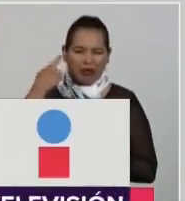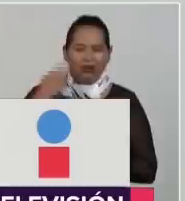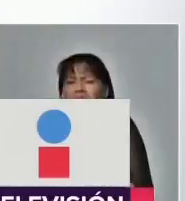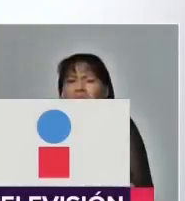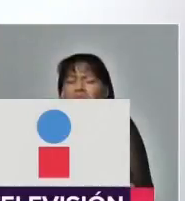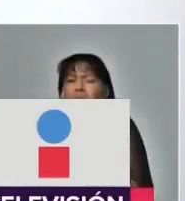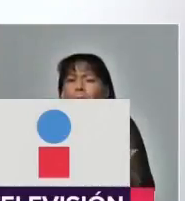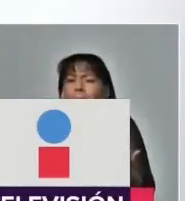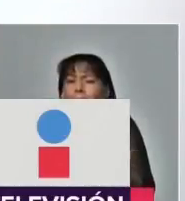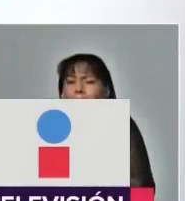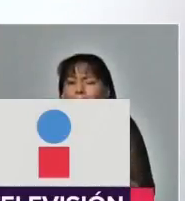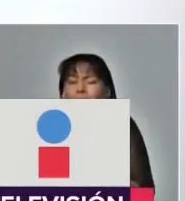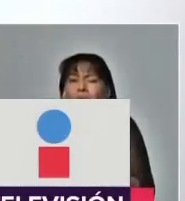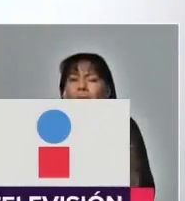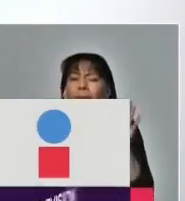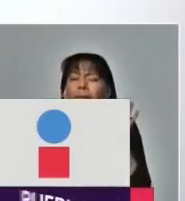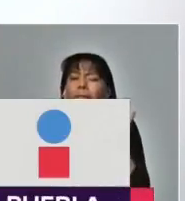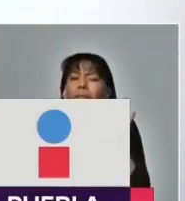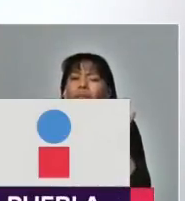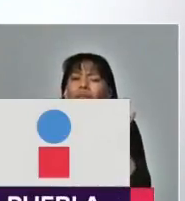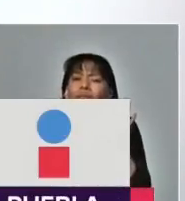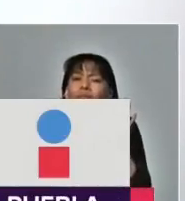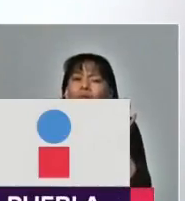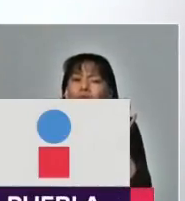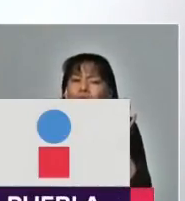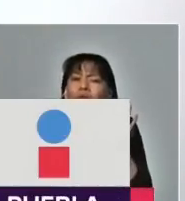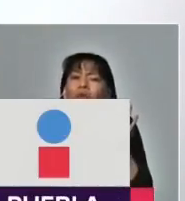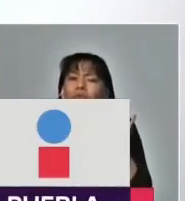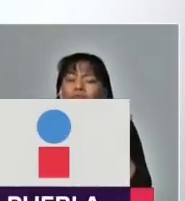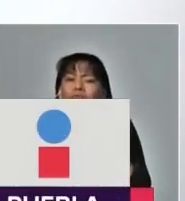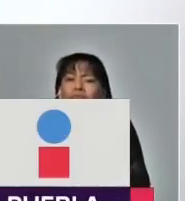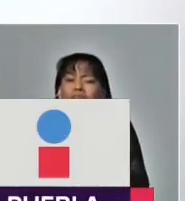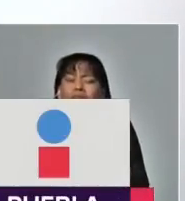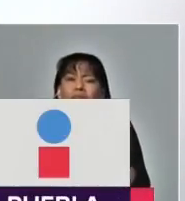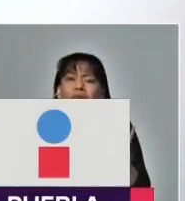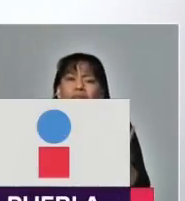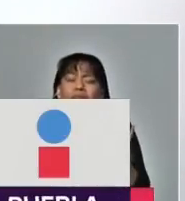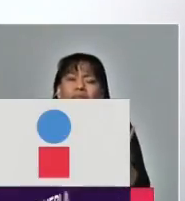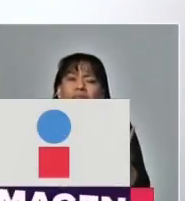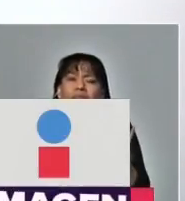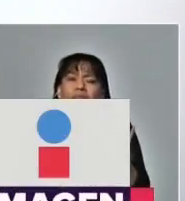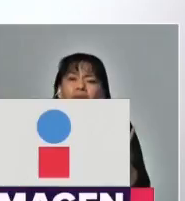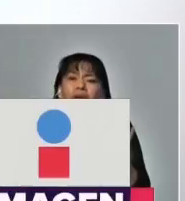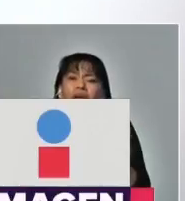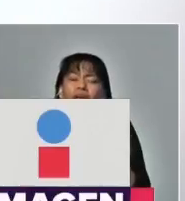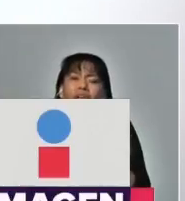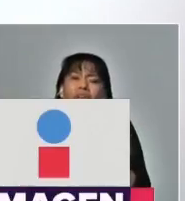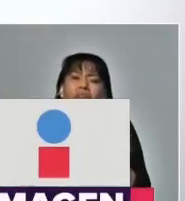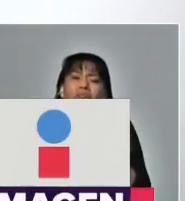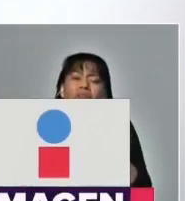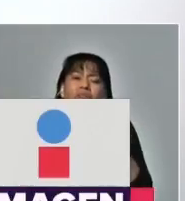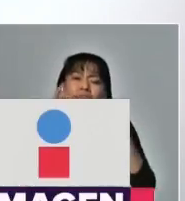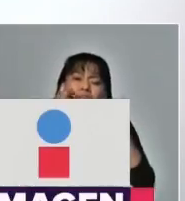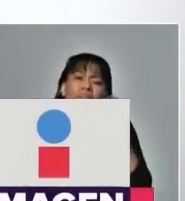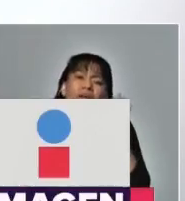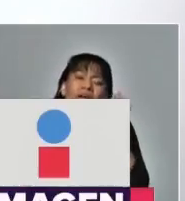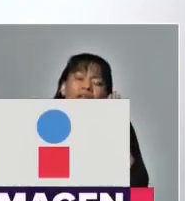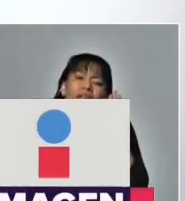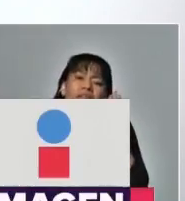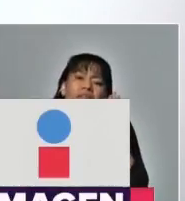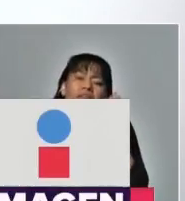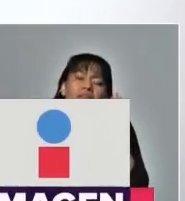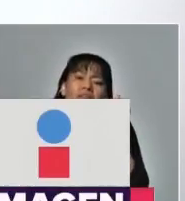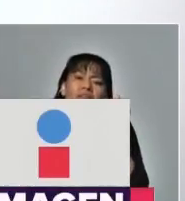que no se va a dejar les voy a mostrar lo que ella utilizaba en sus imágenes de sus cuentas